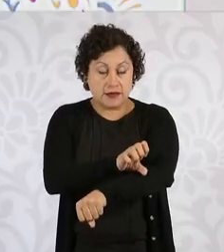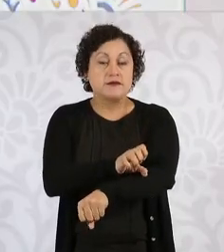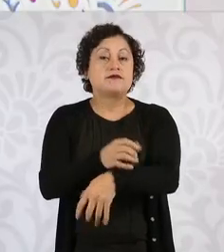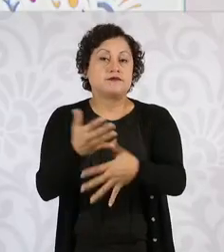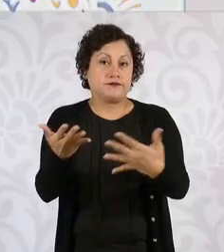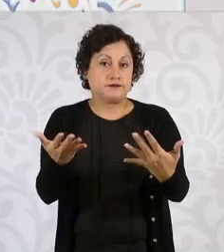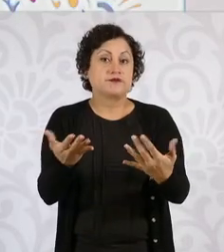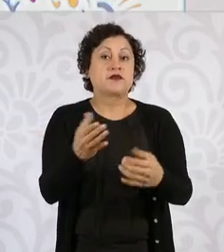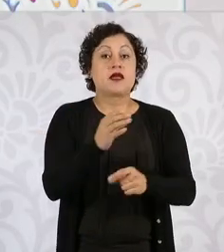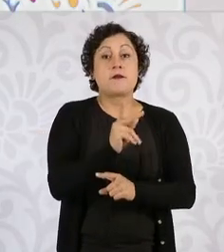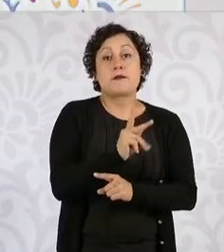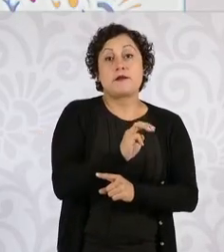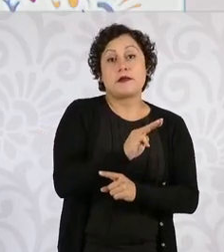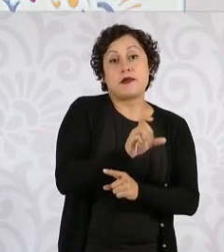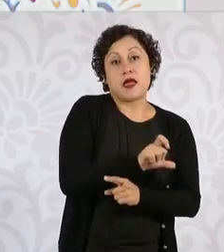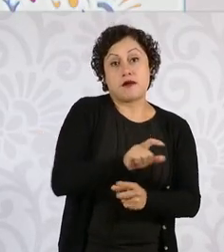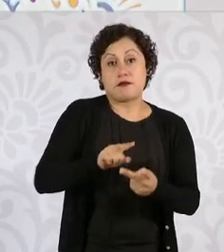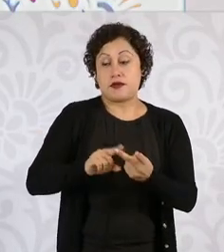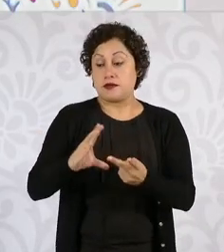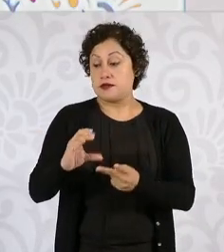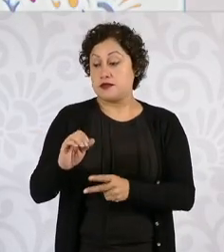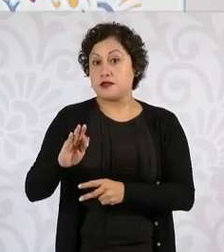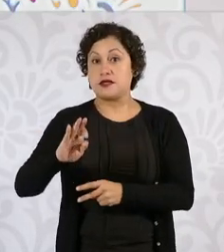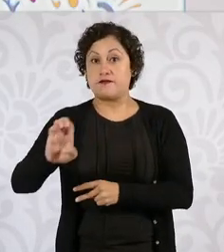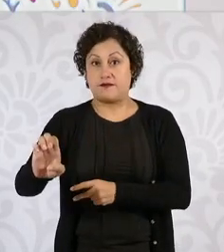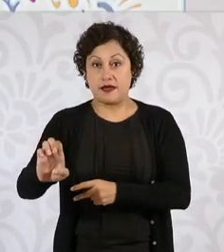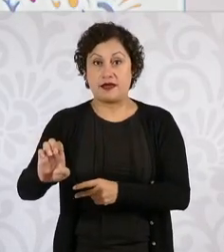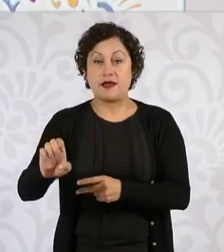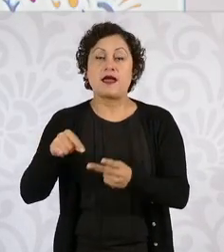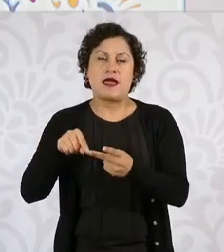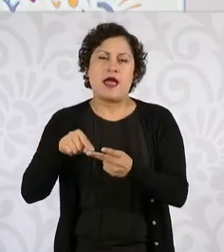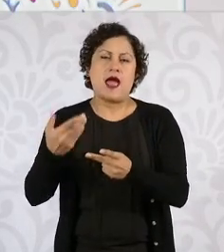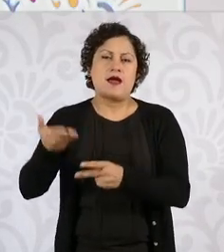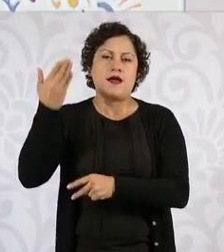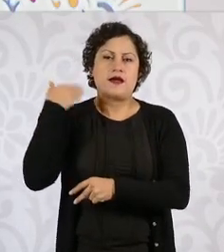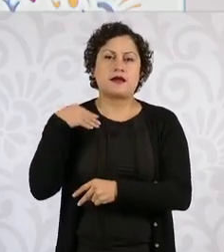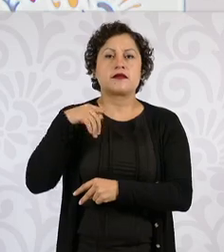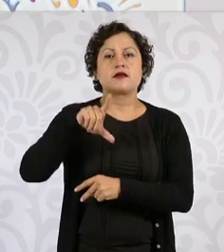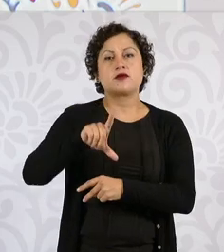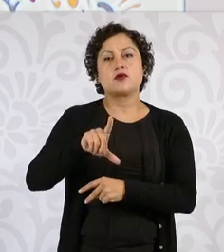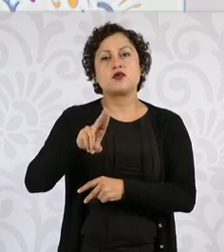Comisión Federal de Electricidad y en su momento Luz y Fuerza del Centro.